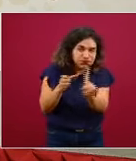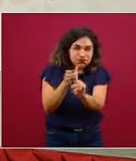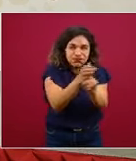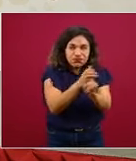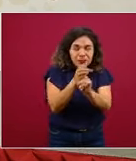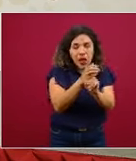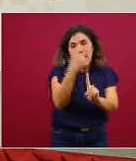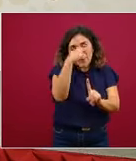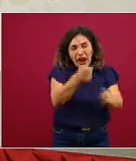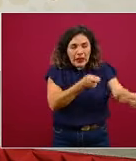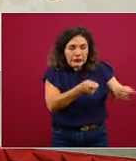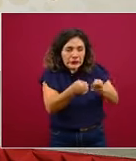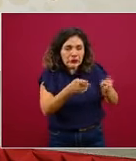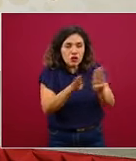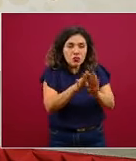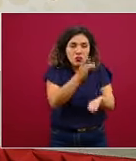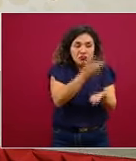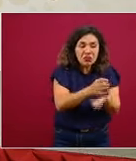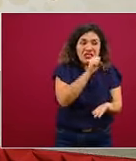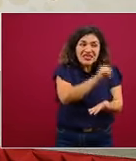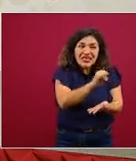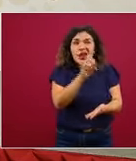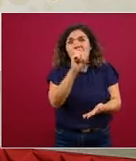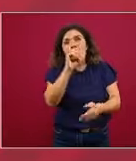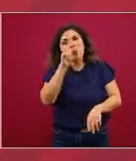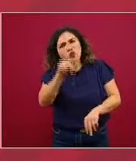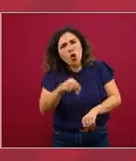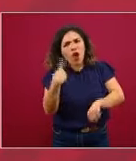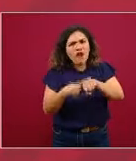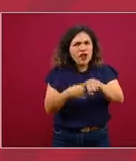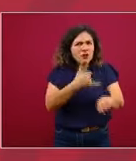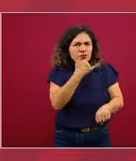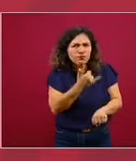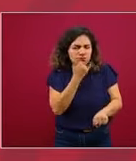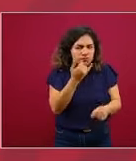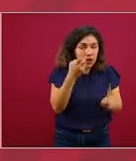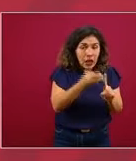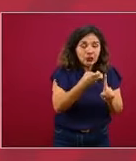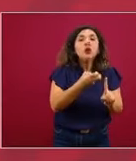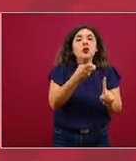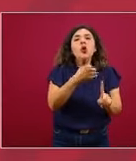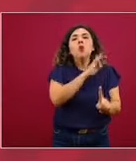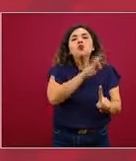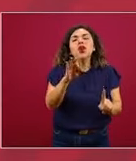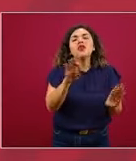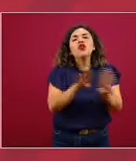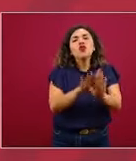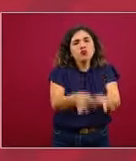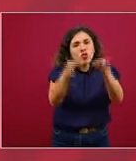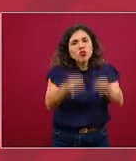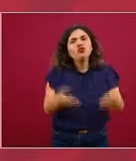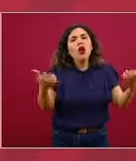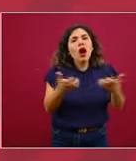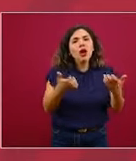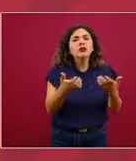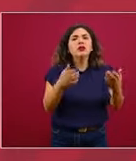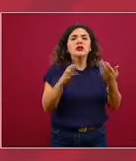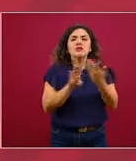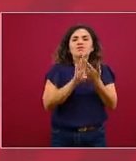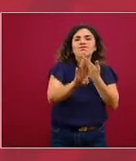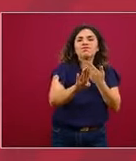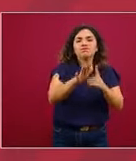acciones para la confirmación o no de su enfermedad, pero más allá de eso, entonces poder realmente mantener o continuar